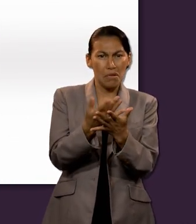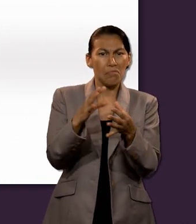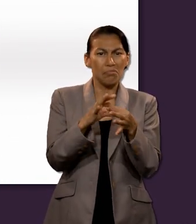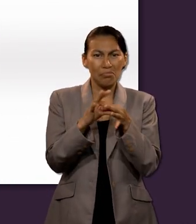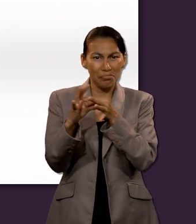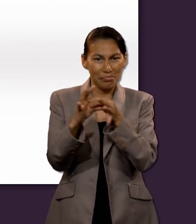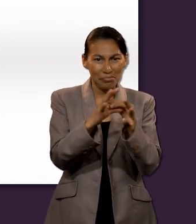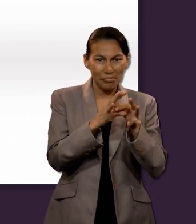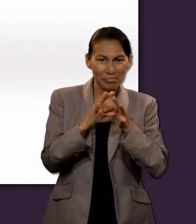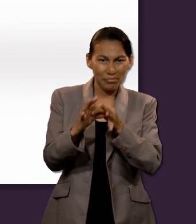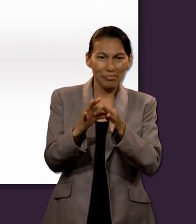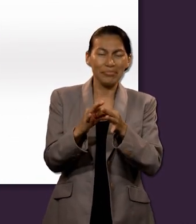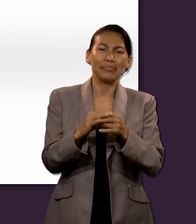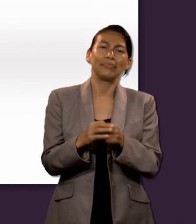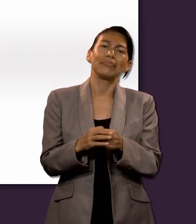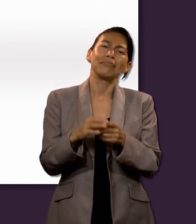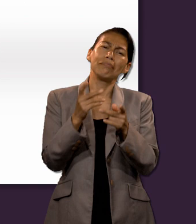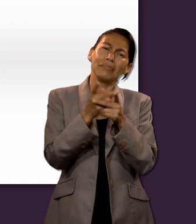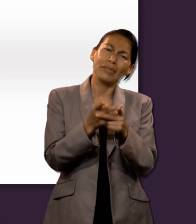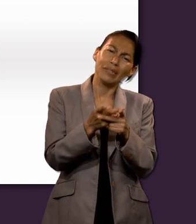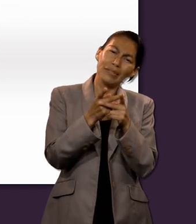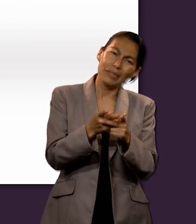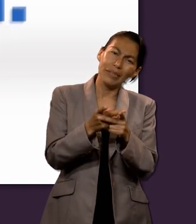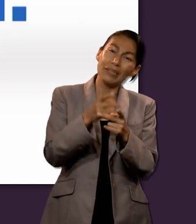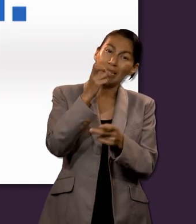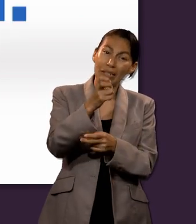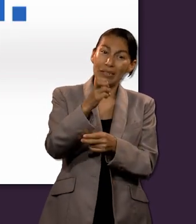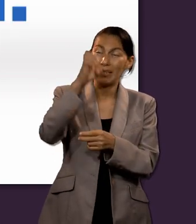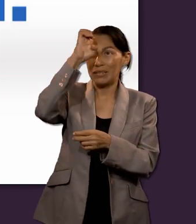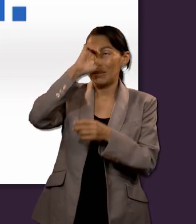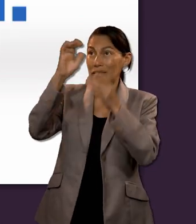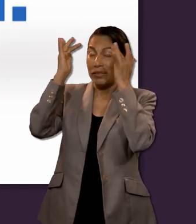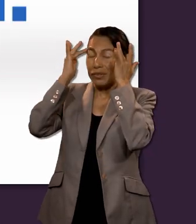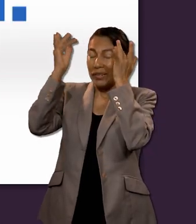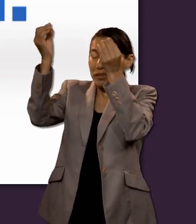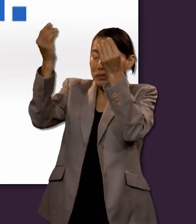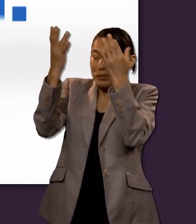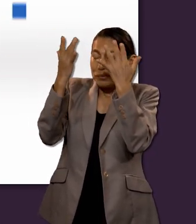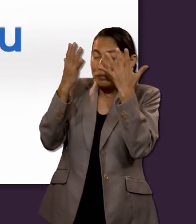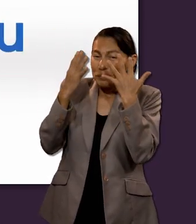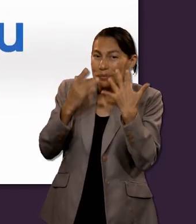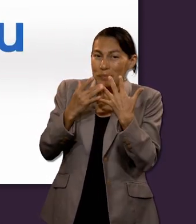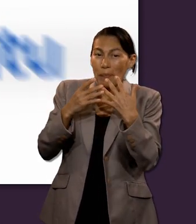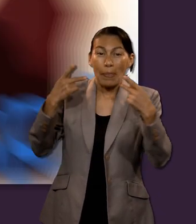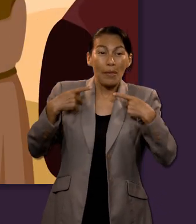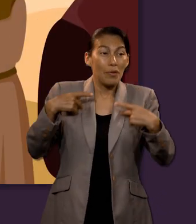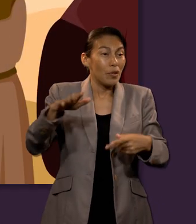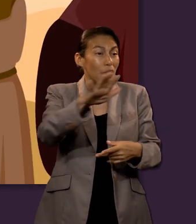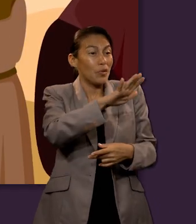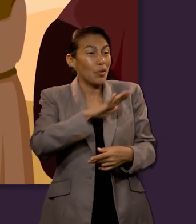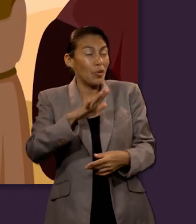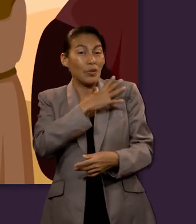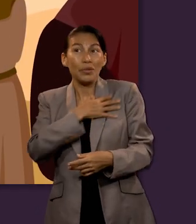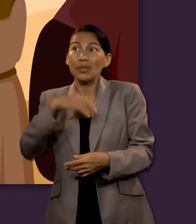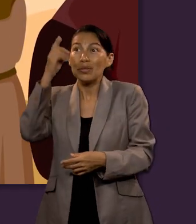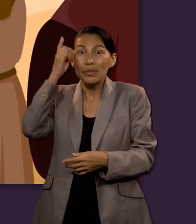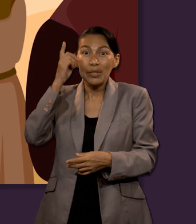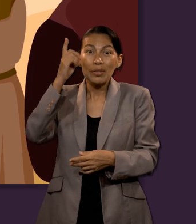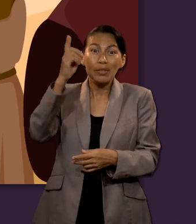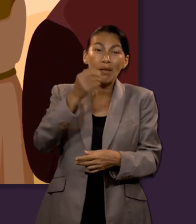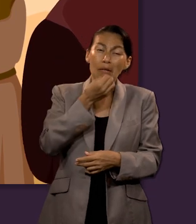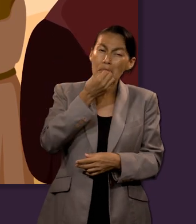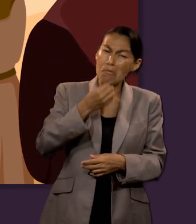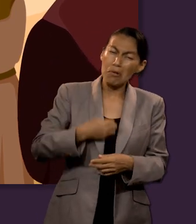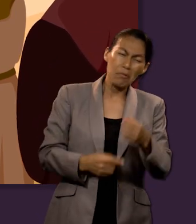en esperar con paciencia esta paciencia es parte del fruto del espíritu el pueblo de dios- se espera